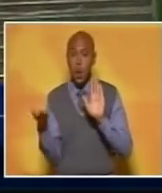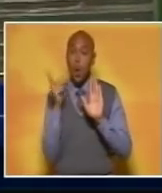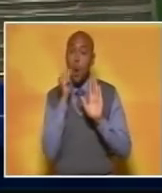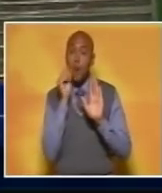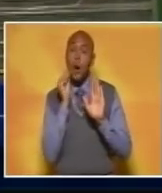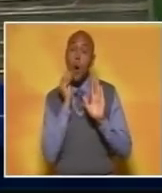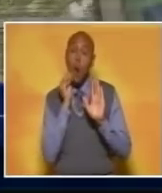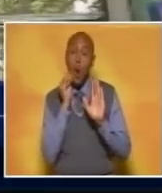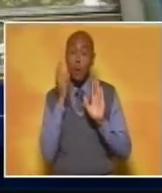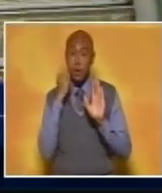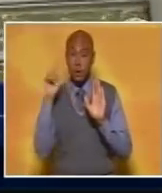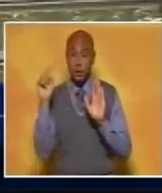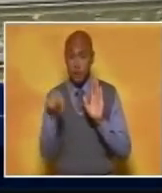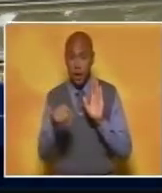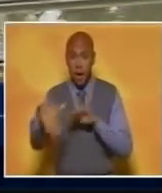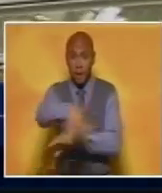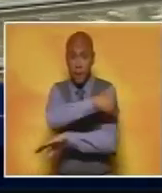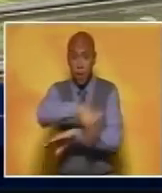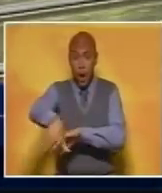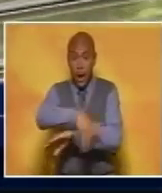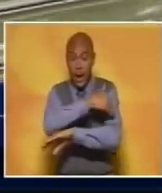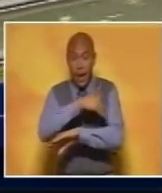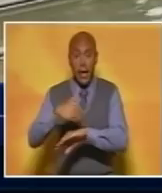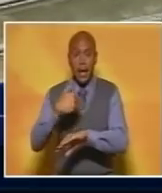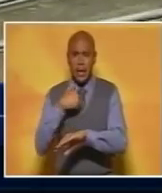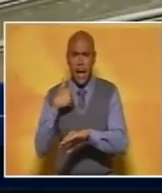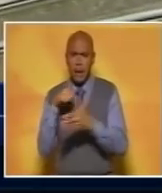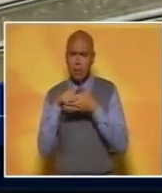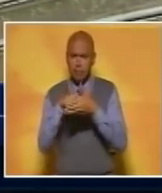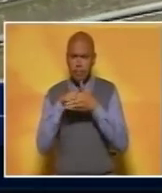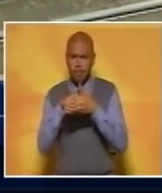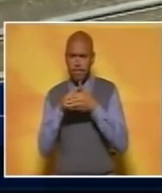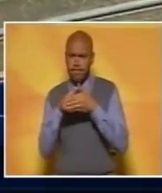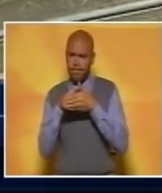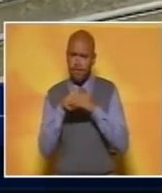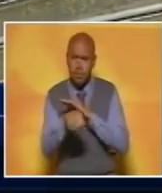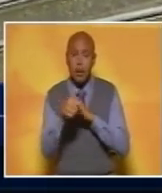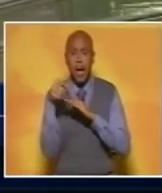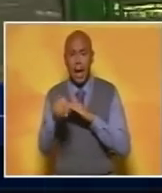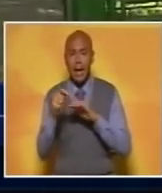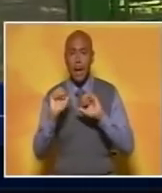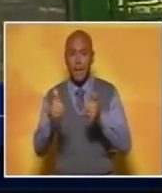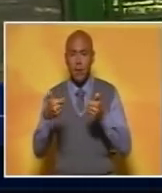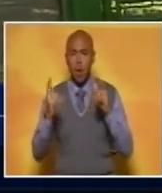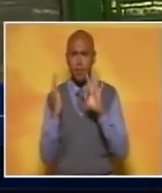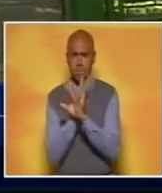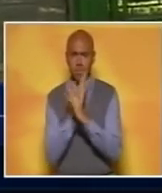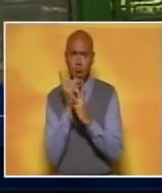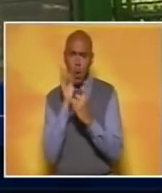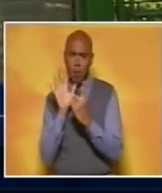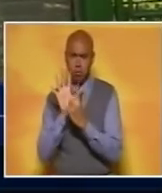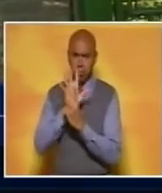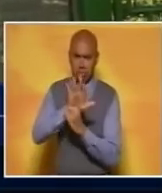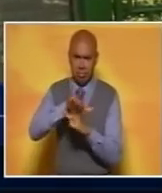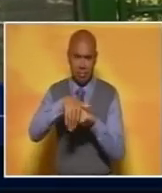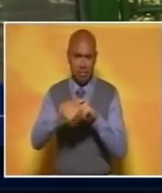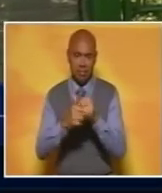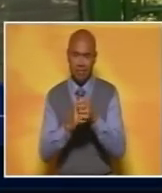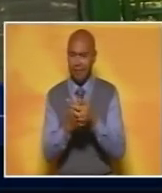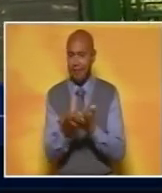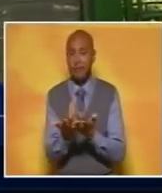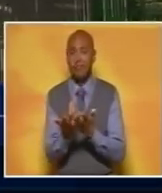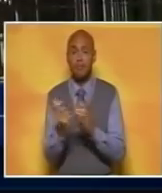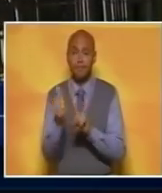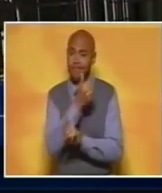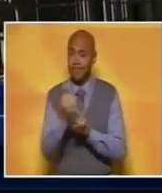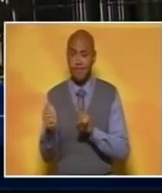que se encontraban afuera intentaron forzar la entrada, y fue allí que se generó una estampida donde tumbaron a la joven y le pasaron por encima.